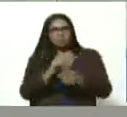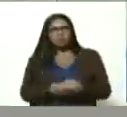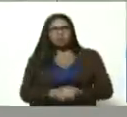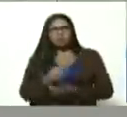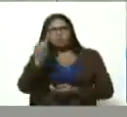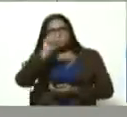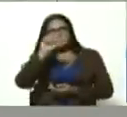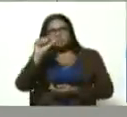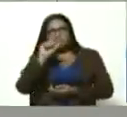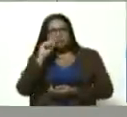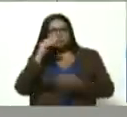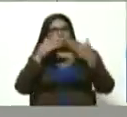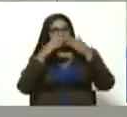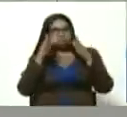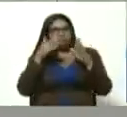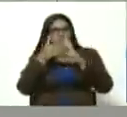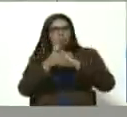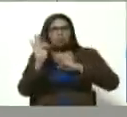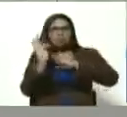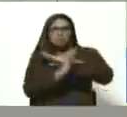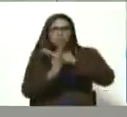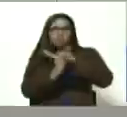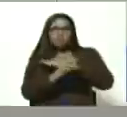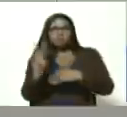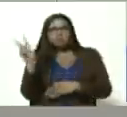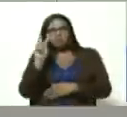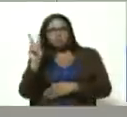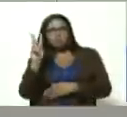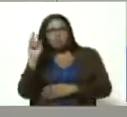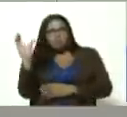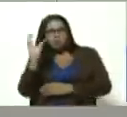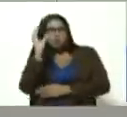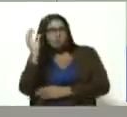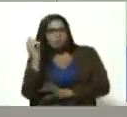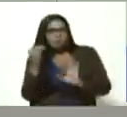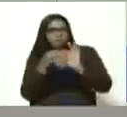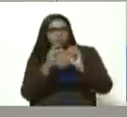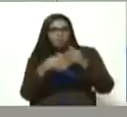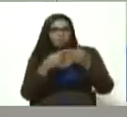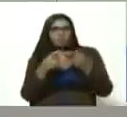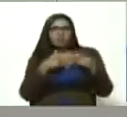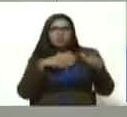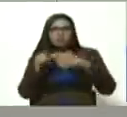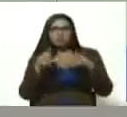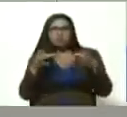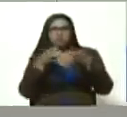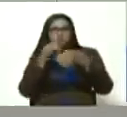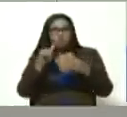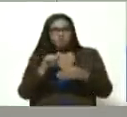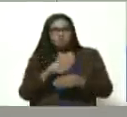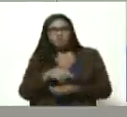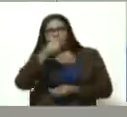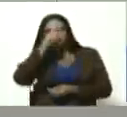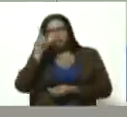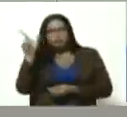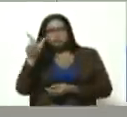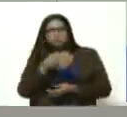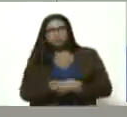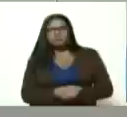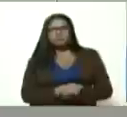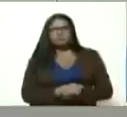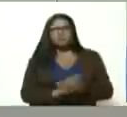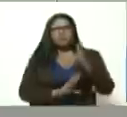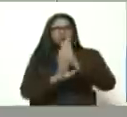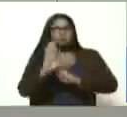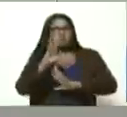semana se abrirá la frontera venezuela y colombia como se alista el partido socialista unido de venezuela para que se